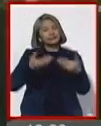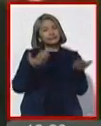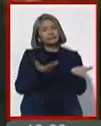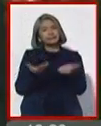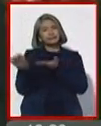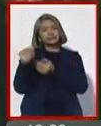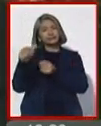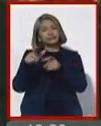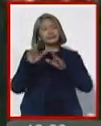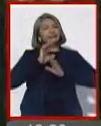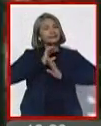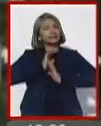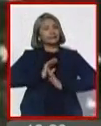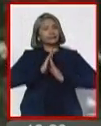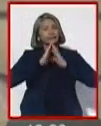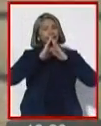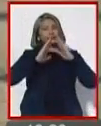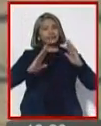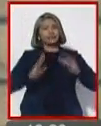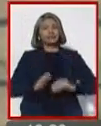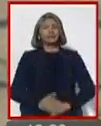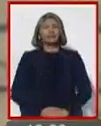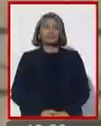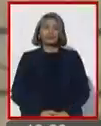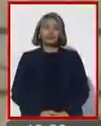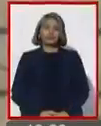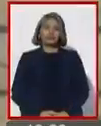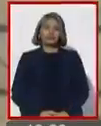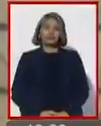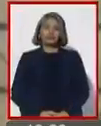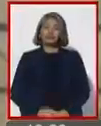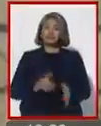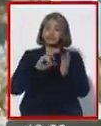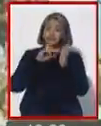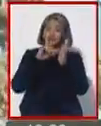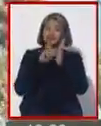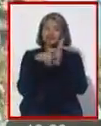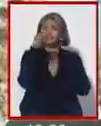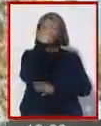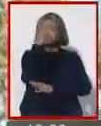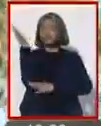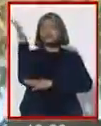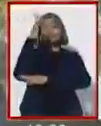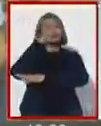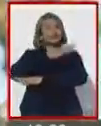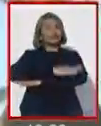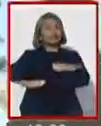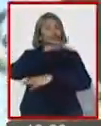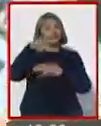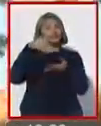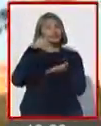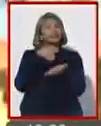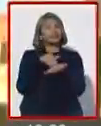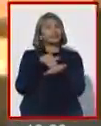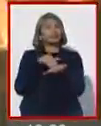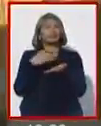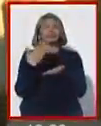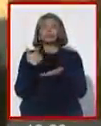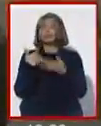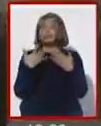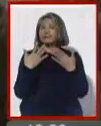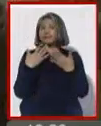para que puedan estar ellos tranquilos en su cotidiano vivir. Posterior a ello, árboles caídos aquí en la zona céntrica de la ciudad, donde